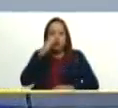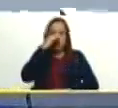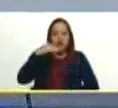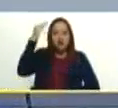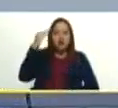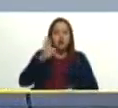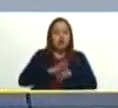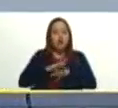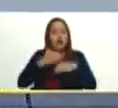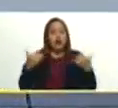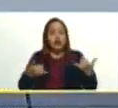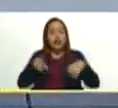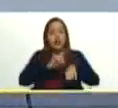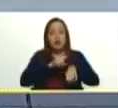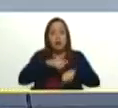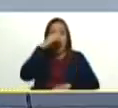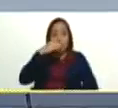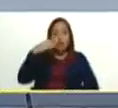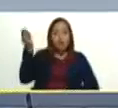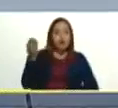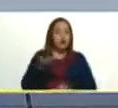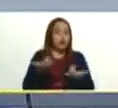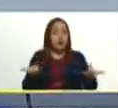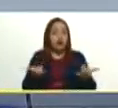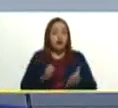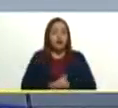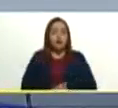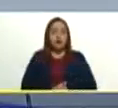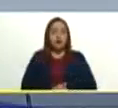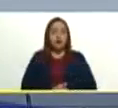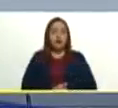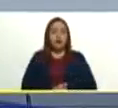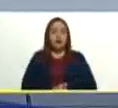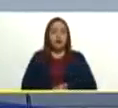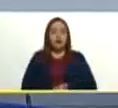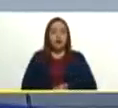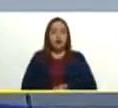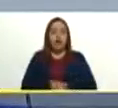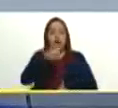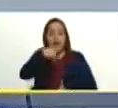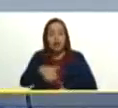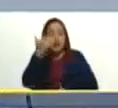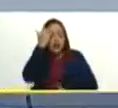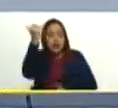ya llegamos a la edad adulta. Este es el telón de fondo.